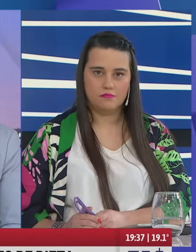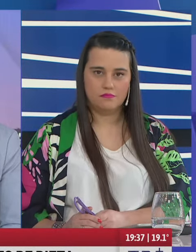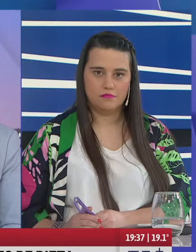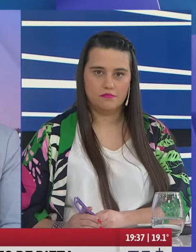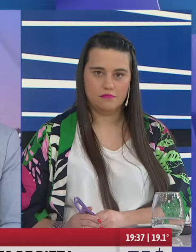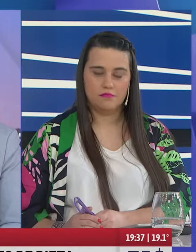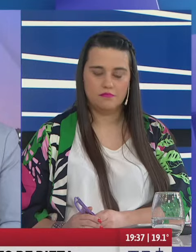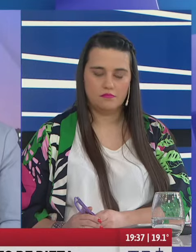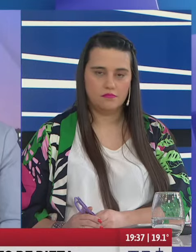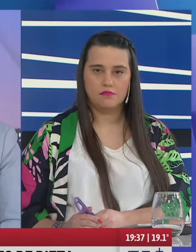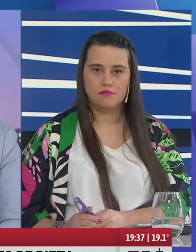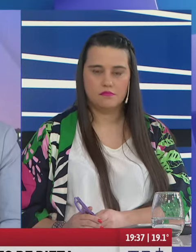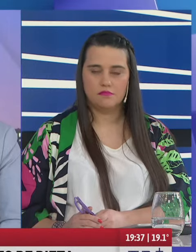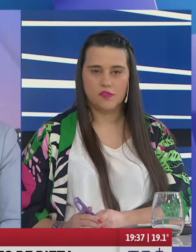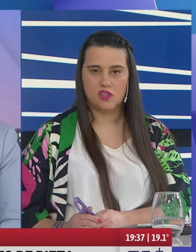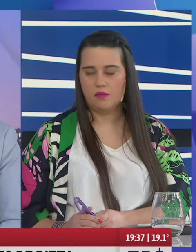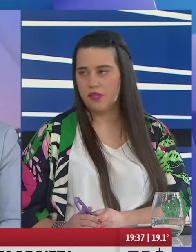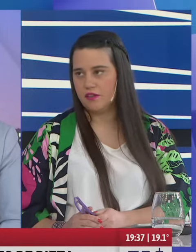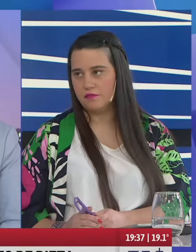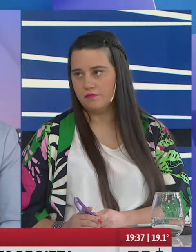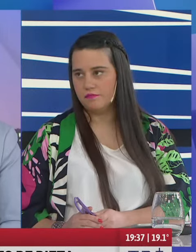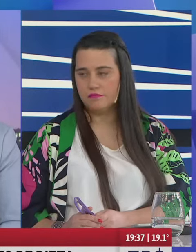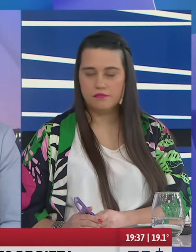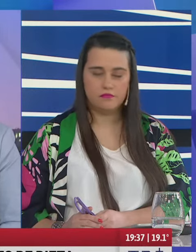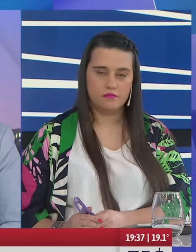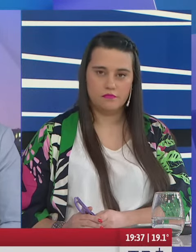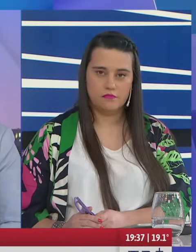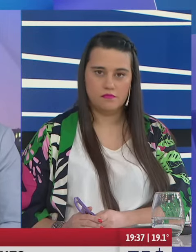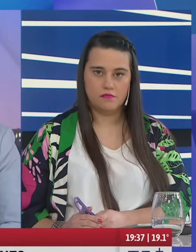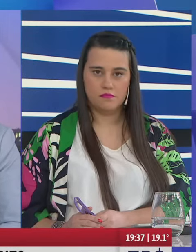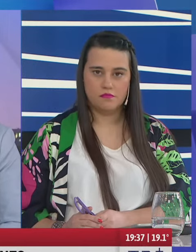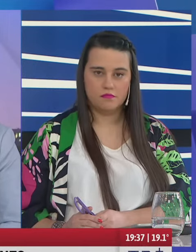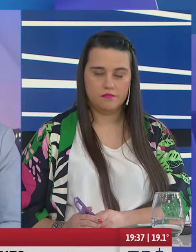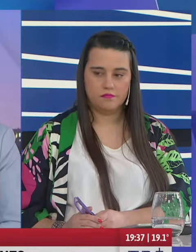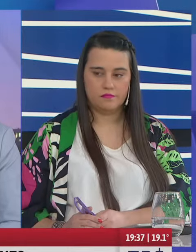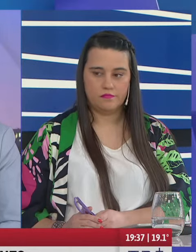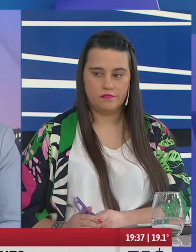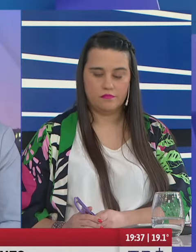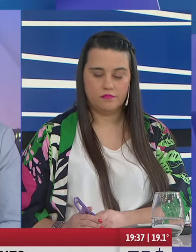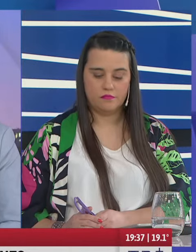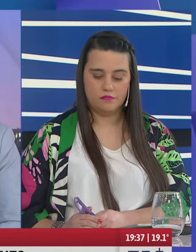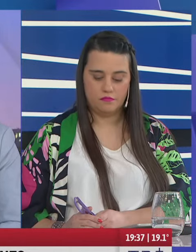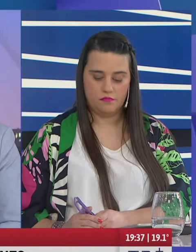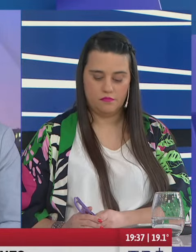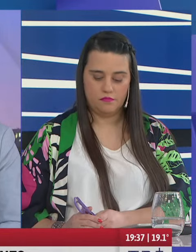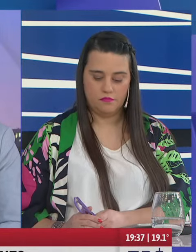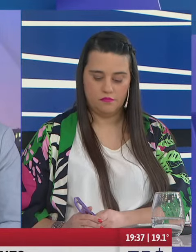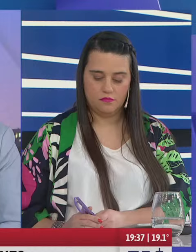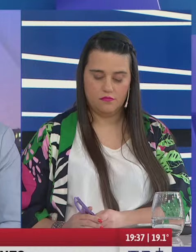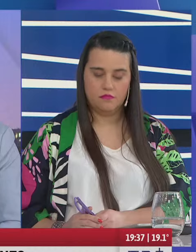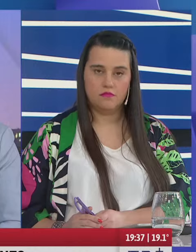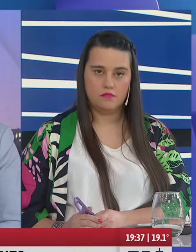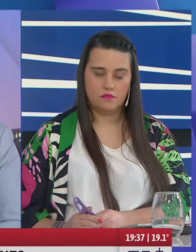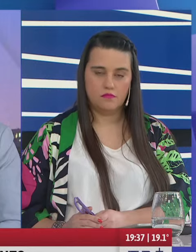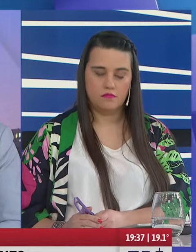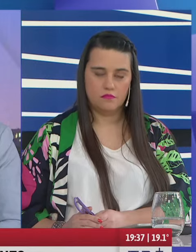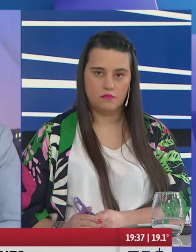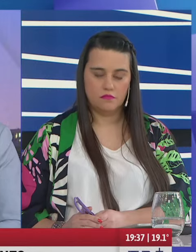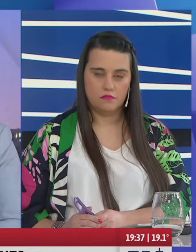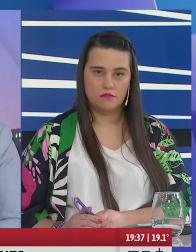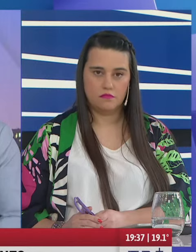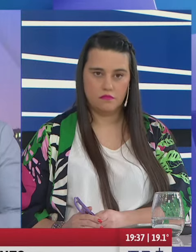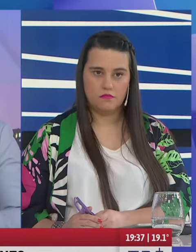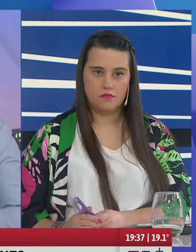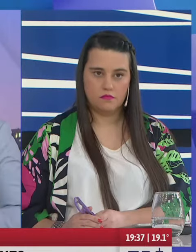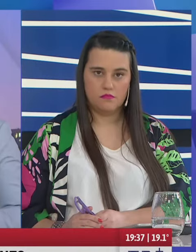hay mucha indignación en ese sentido. Claro, porque todos sufrimos los ingresos o el tema de los salarios, pero la clase política son los